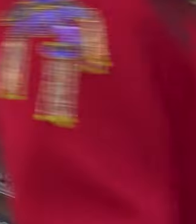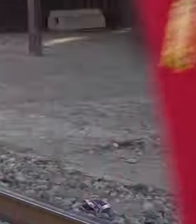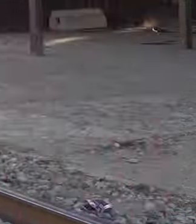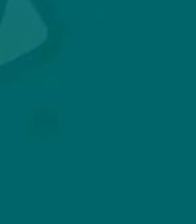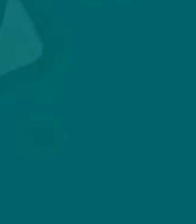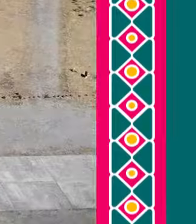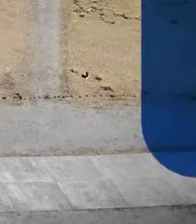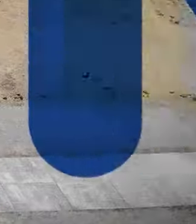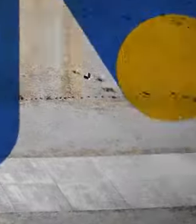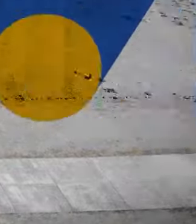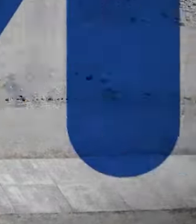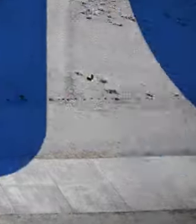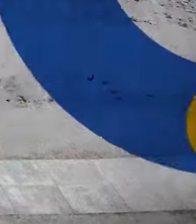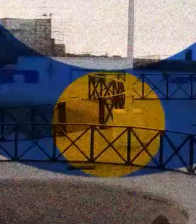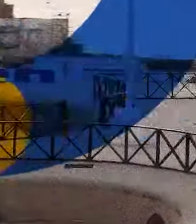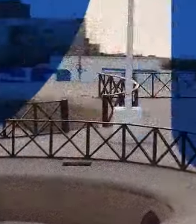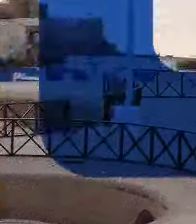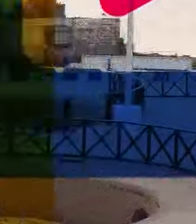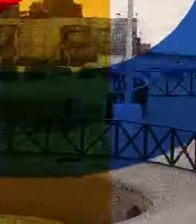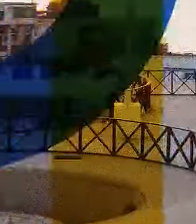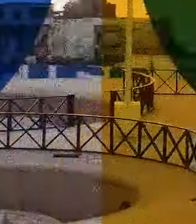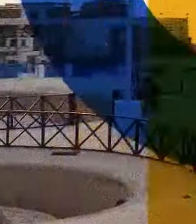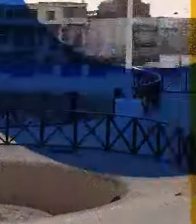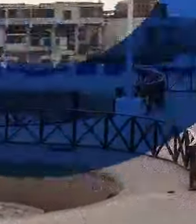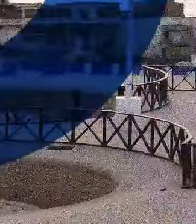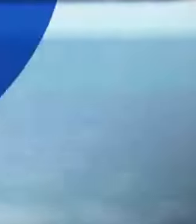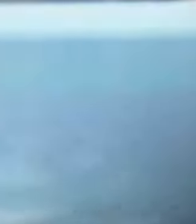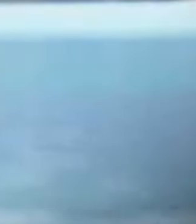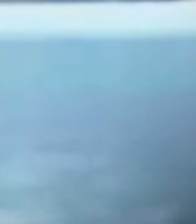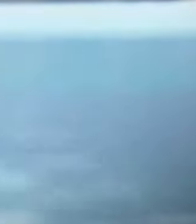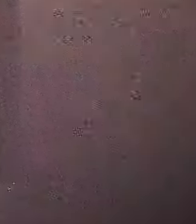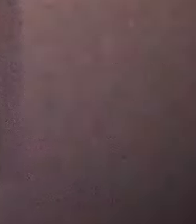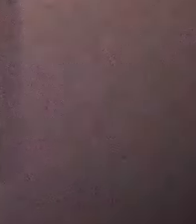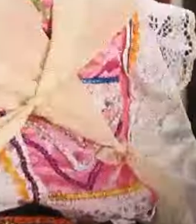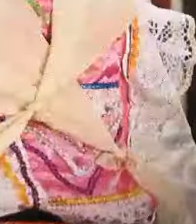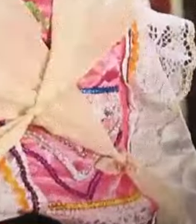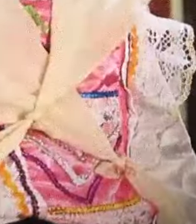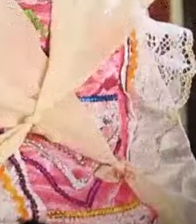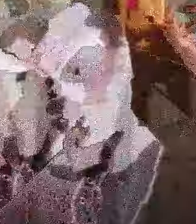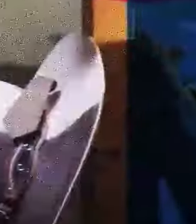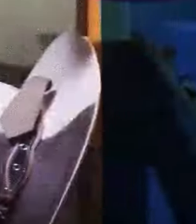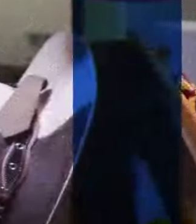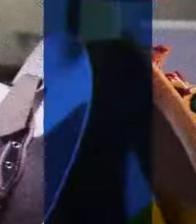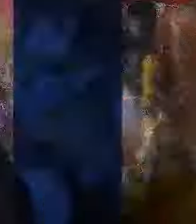Bicentenario Perú.